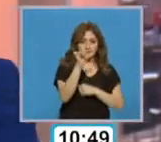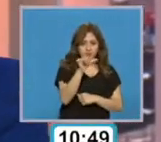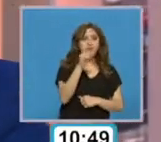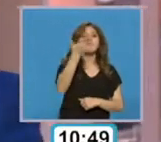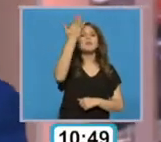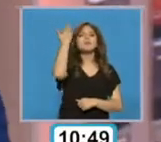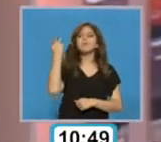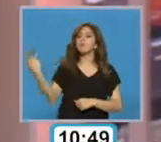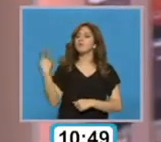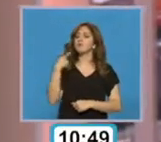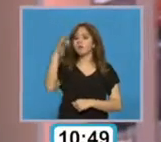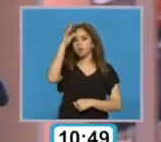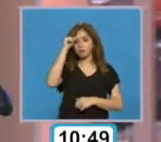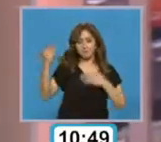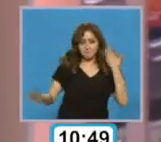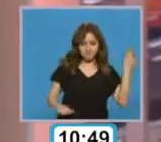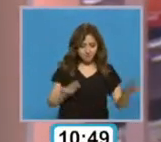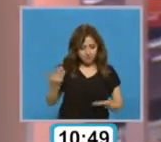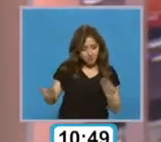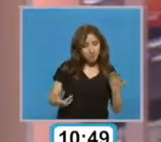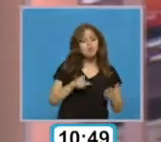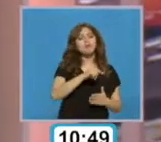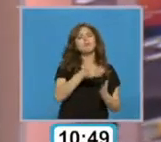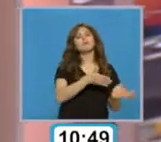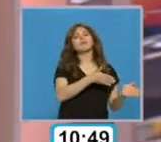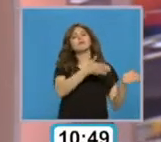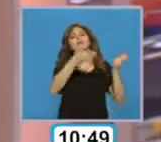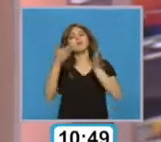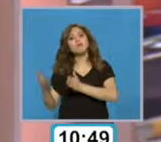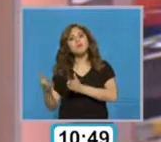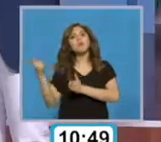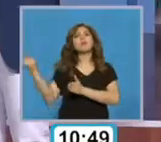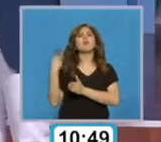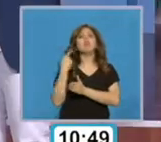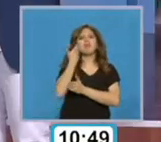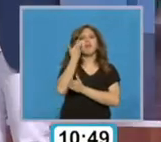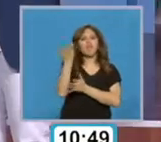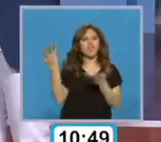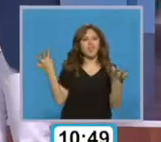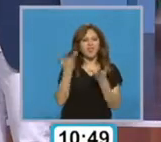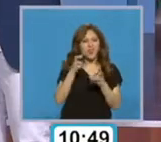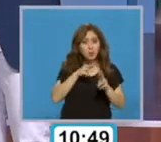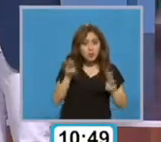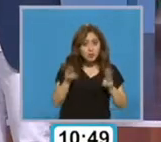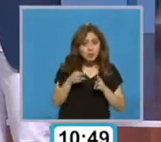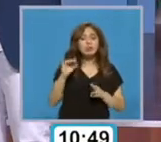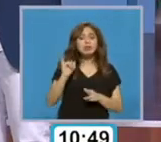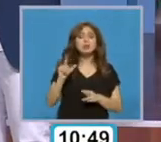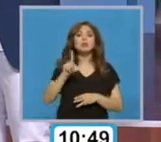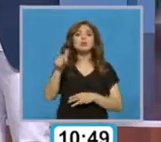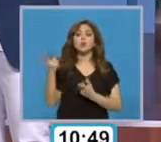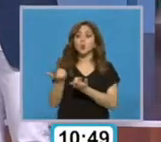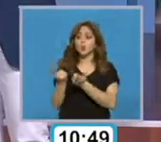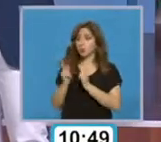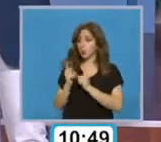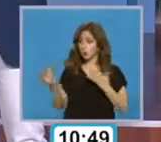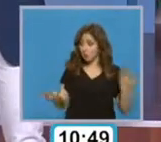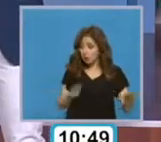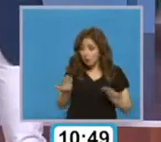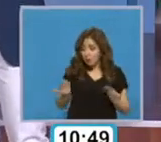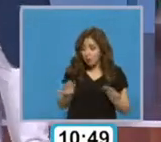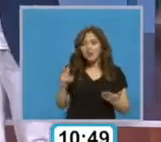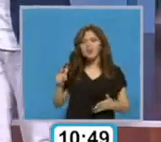baile desde antes. Posteriormente nos surgió la inquietud de hacer música y así fue como surgió este proyecto. Él y yo estábamos en un grupo de baile juntos y dijimos, bueno, ¿por qué no